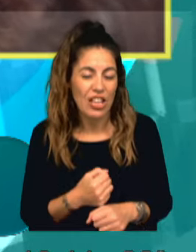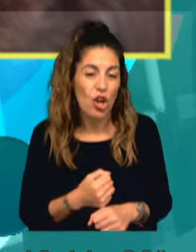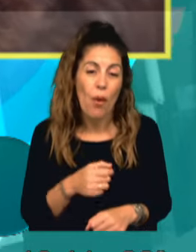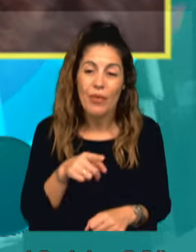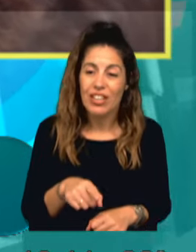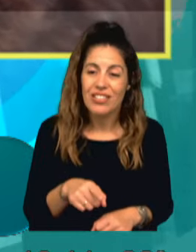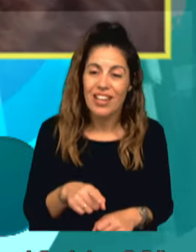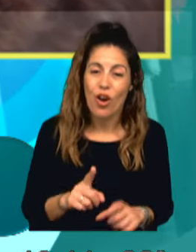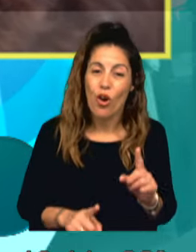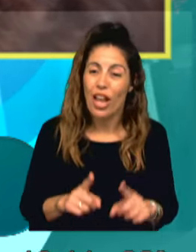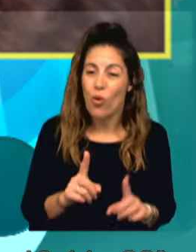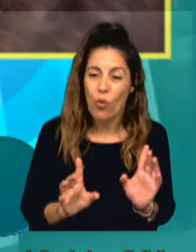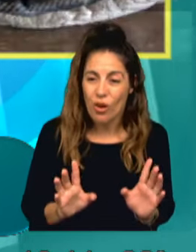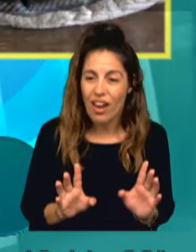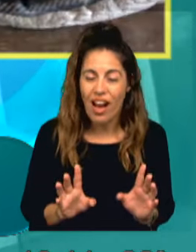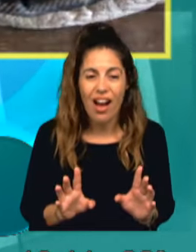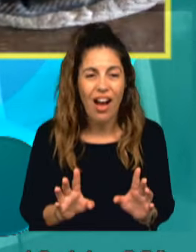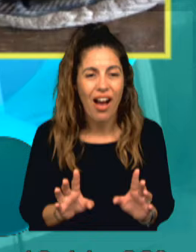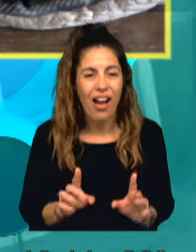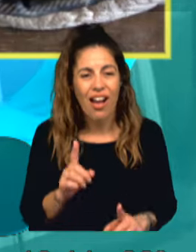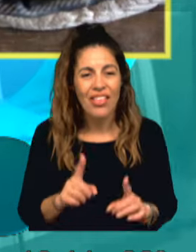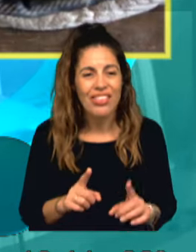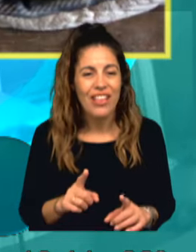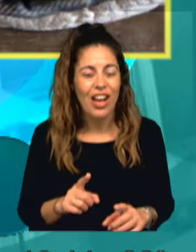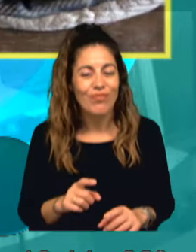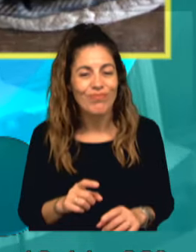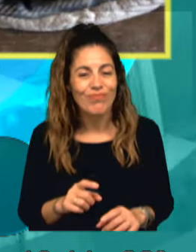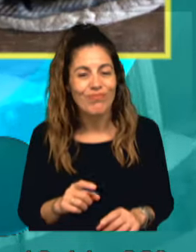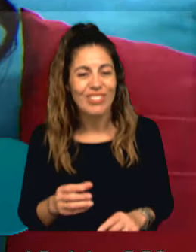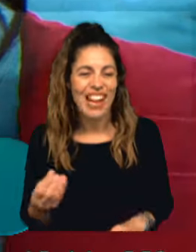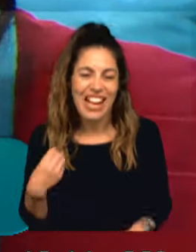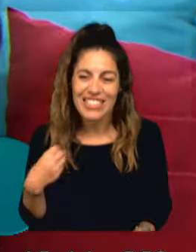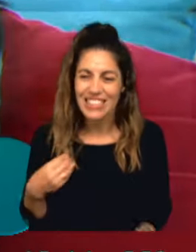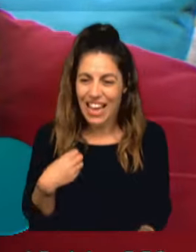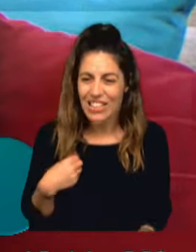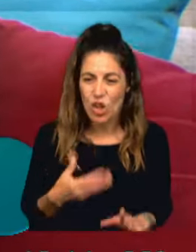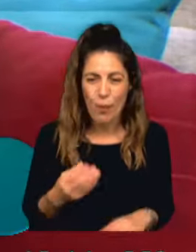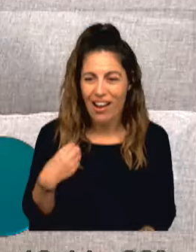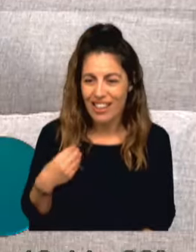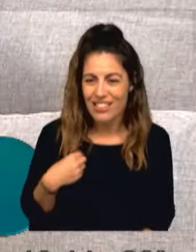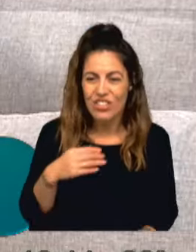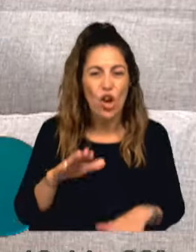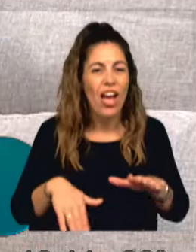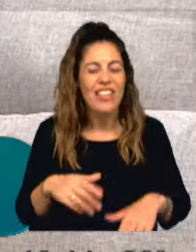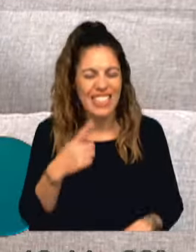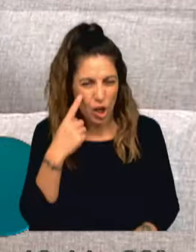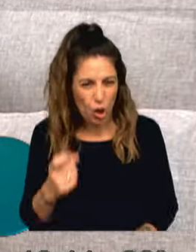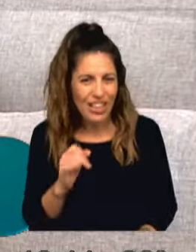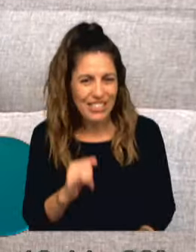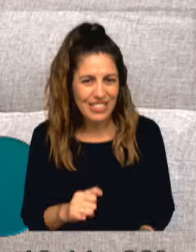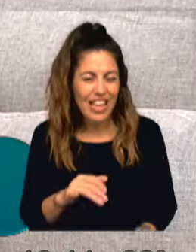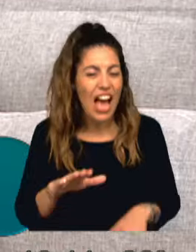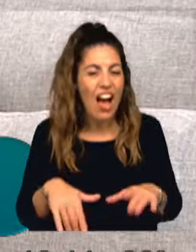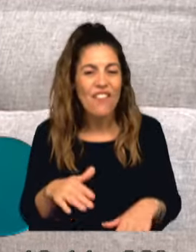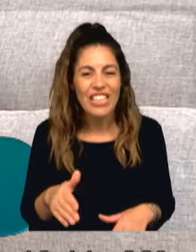viste con alguna alguna algunas que otros nanas o caminando O más cansancio y muchas veces se nota eso se nota y muchas